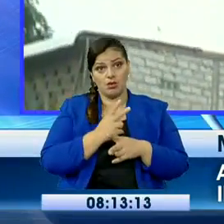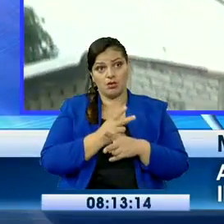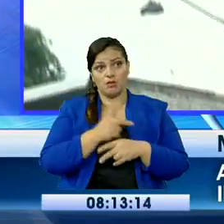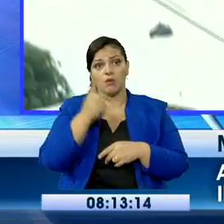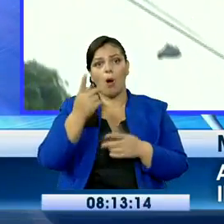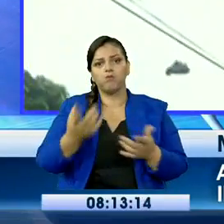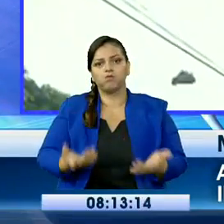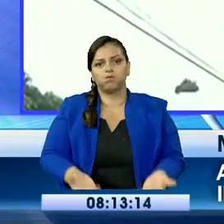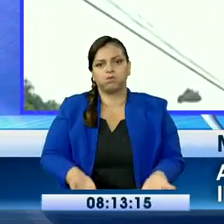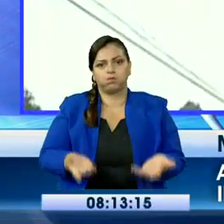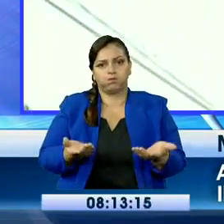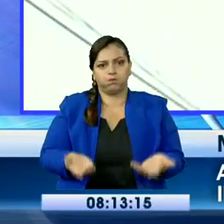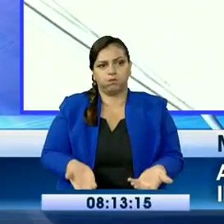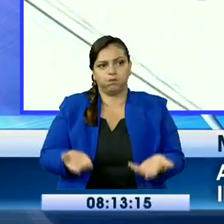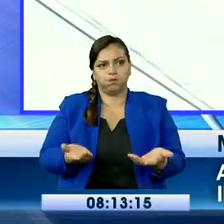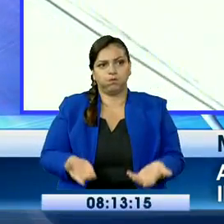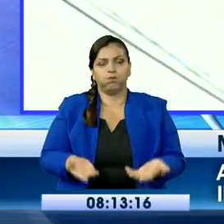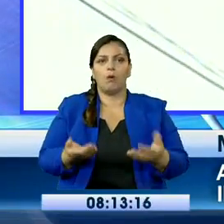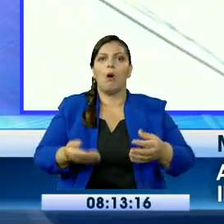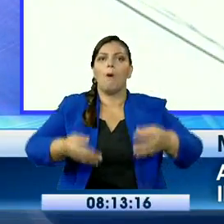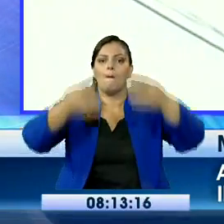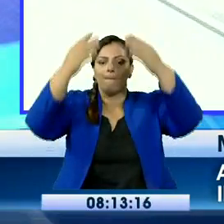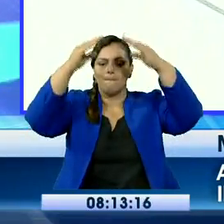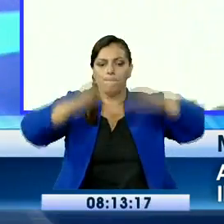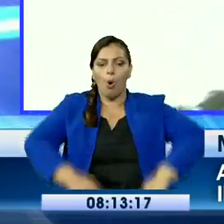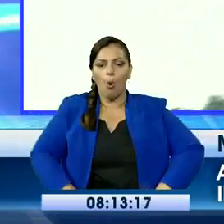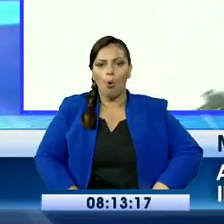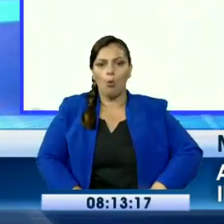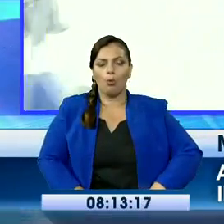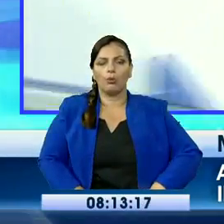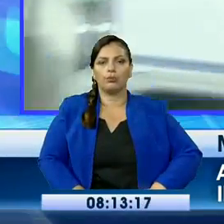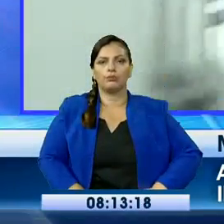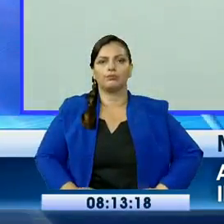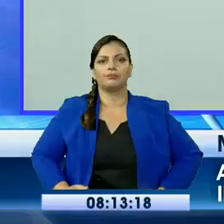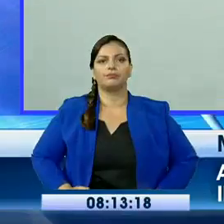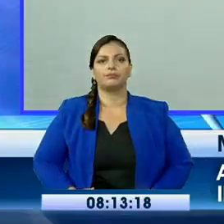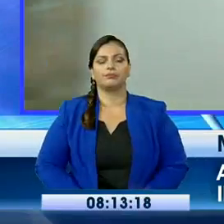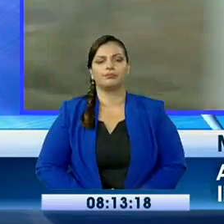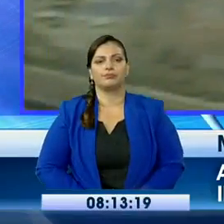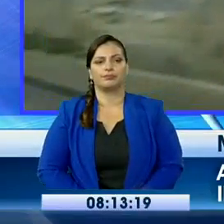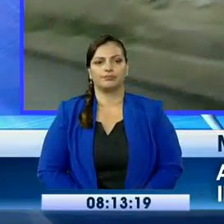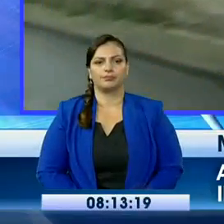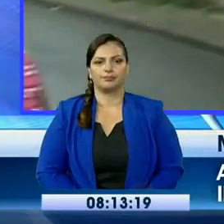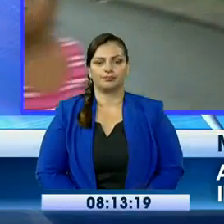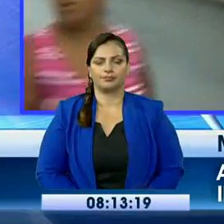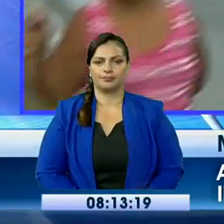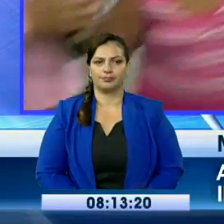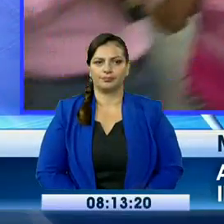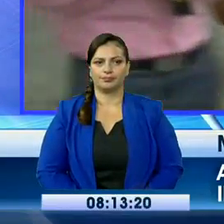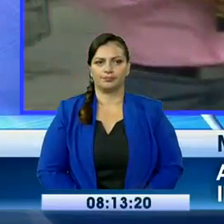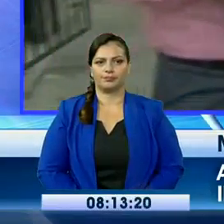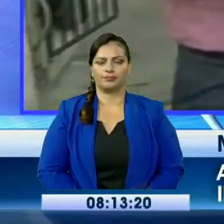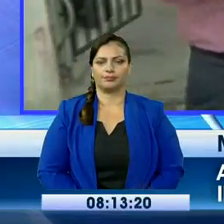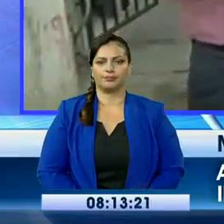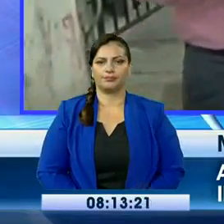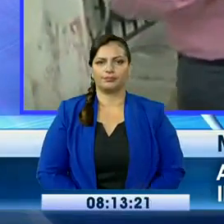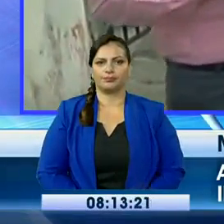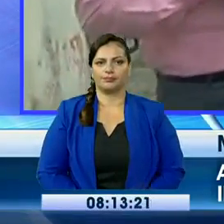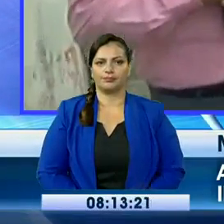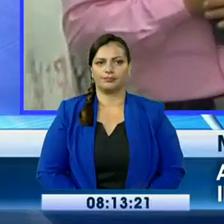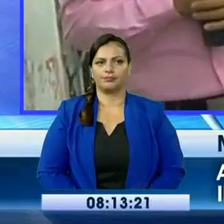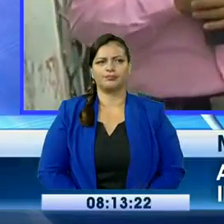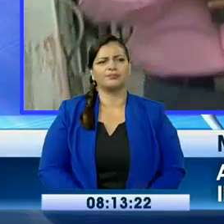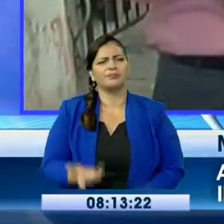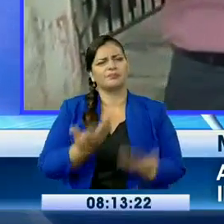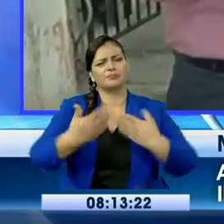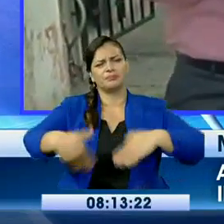peso. Podrían traerse al piso uno de esos cables, ¿no? Ojalá haya esa respuesta. Y por otro lado el tema de y las por el otro lado el tema de las